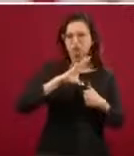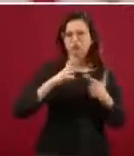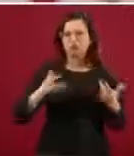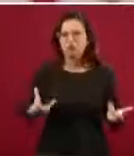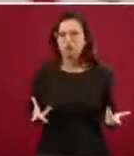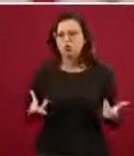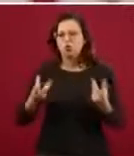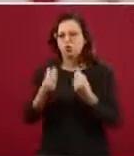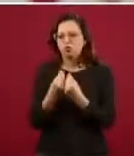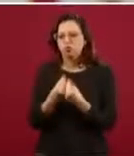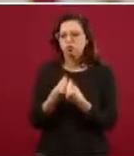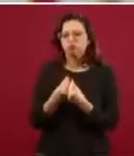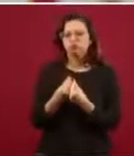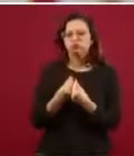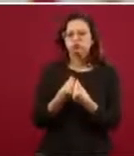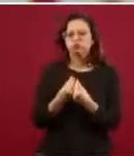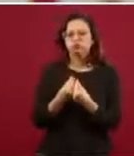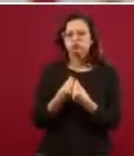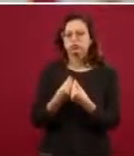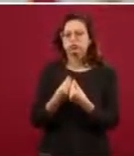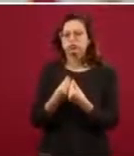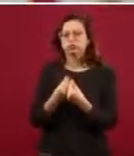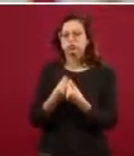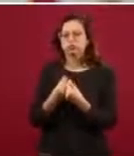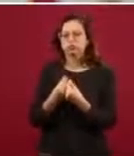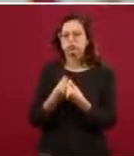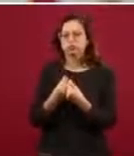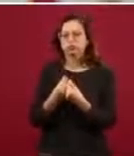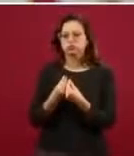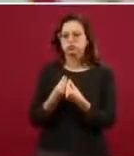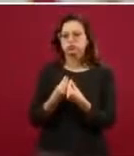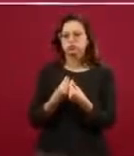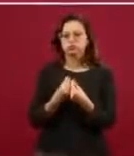iniciar ya la